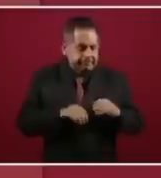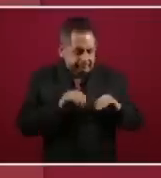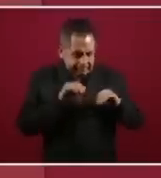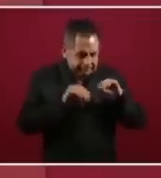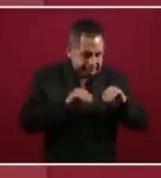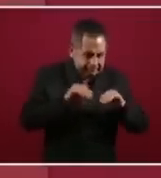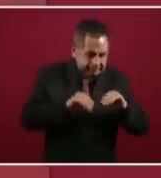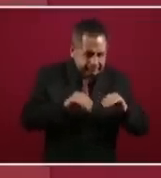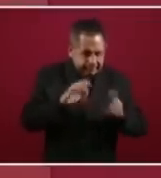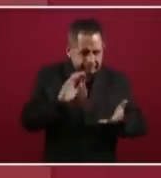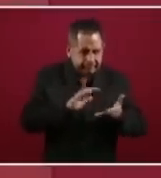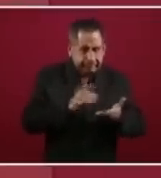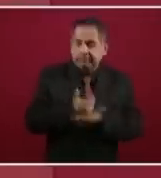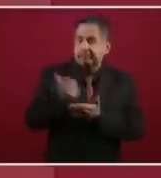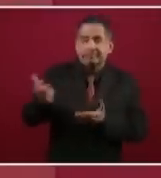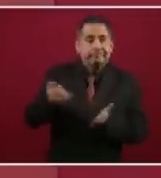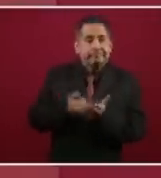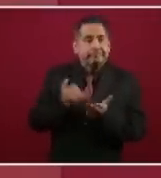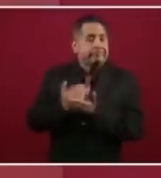y